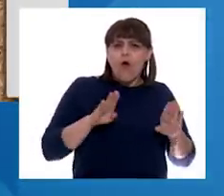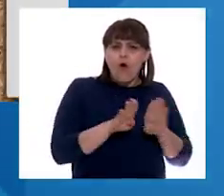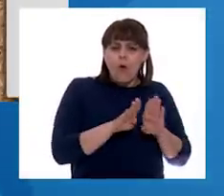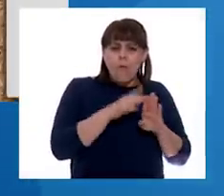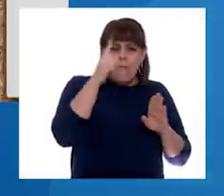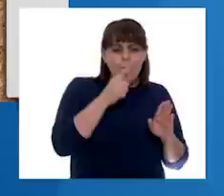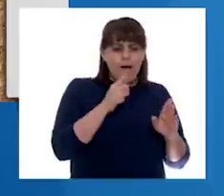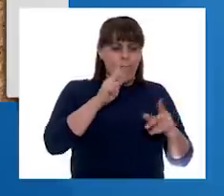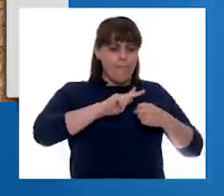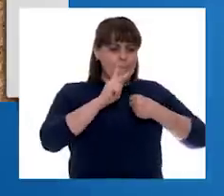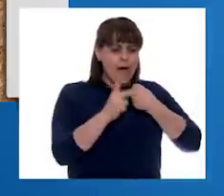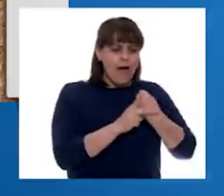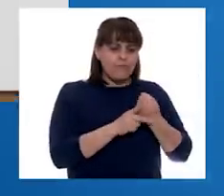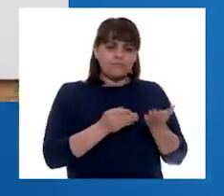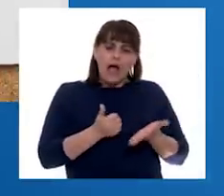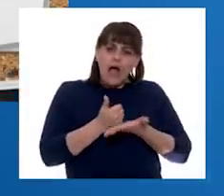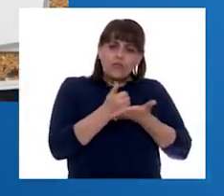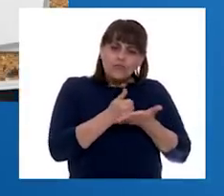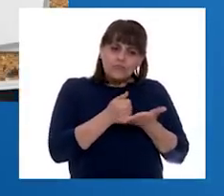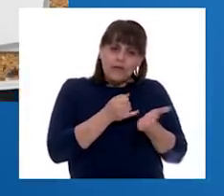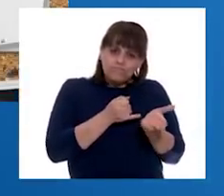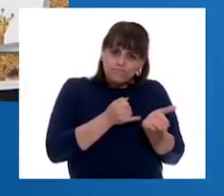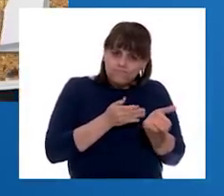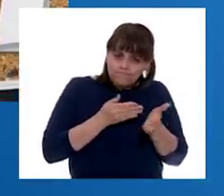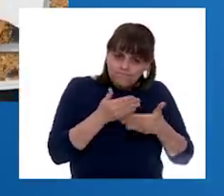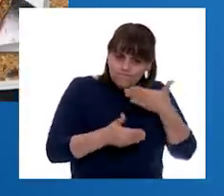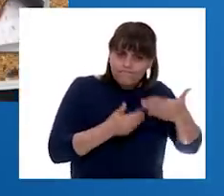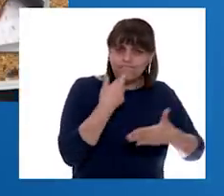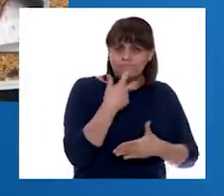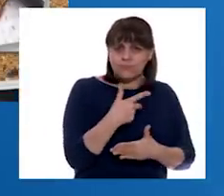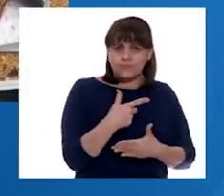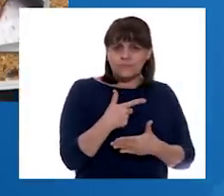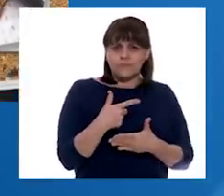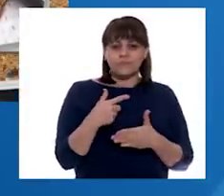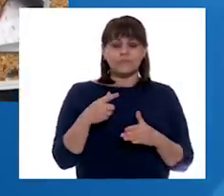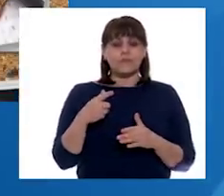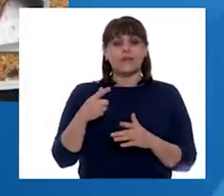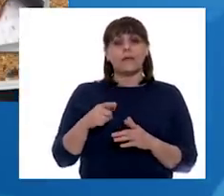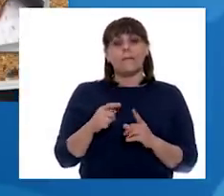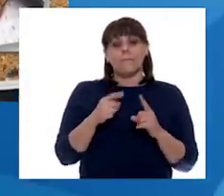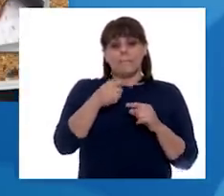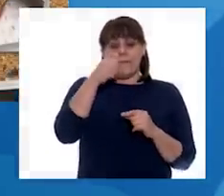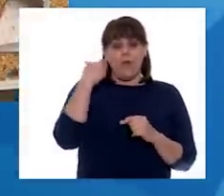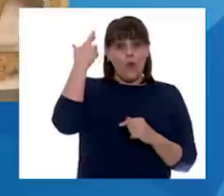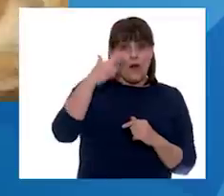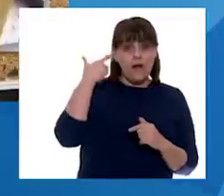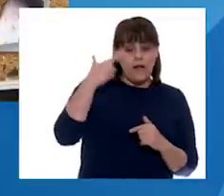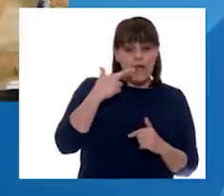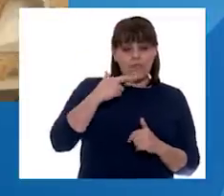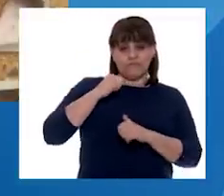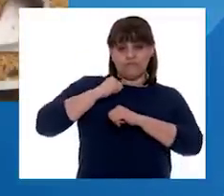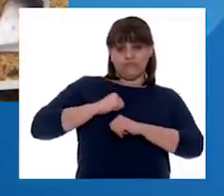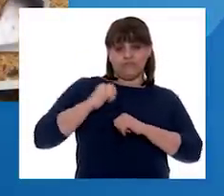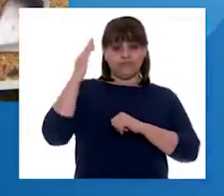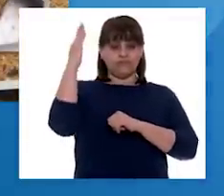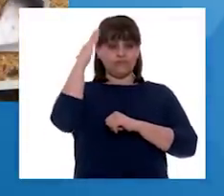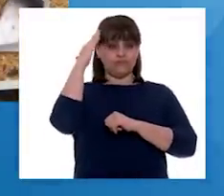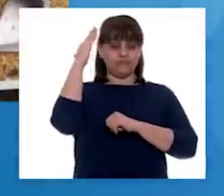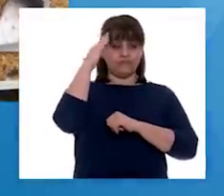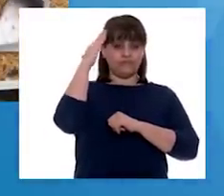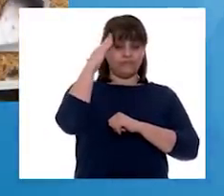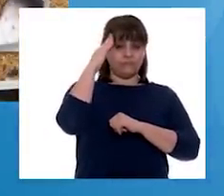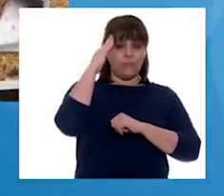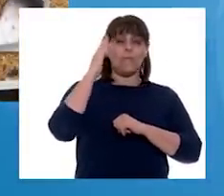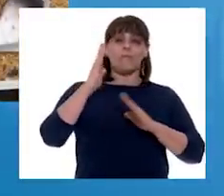país. El imperio, un heredero al trono a cargo de un territorio, con autoridad absoluta en la milicia,